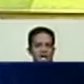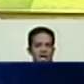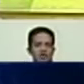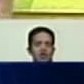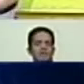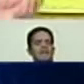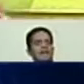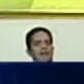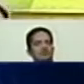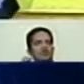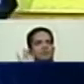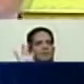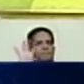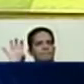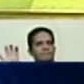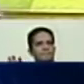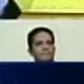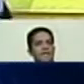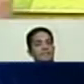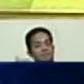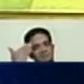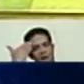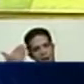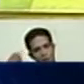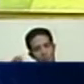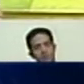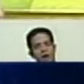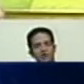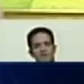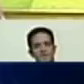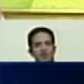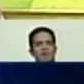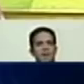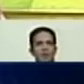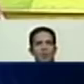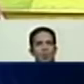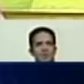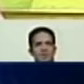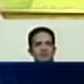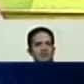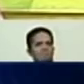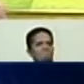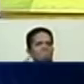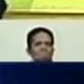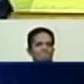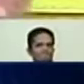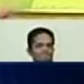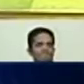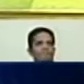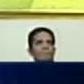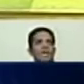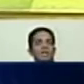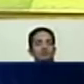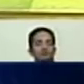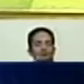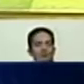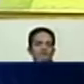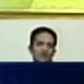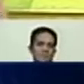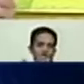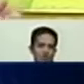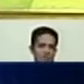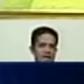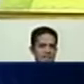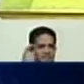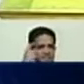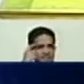Relaciones Exteriores de la República Bolivariana de Venezuela saluda atentamente al gobierno de Estados Unidos en la oportunidad de hacer referencia a su nota diplomática de esta fecha,